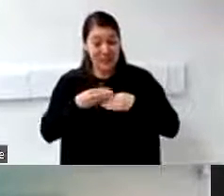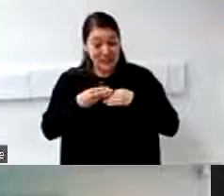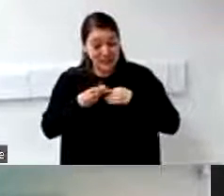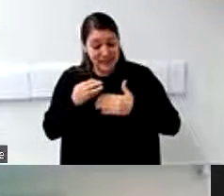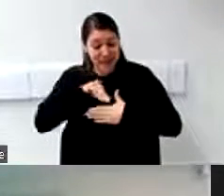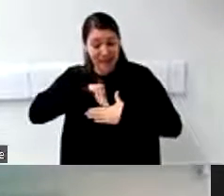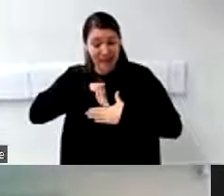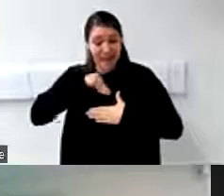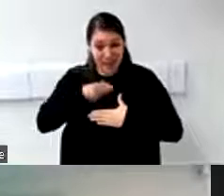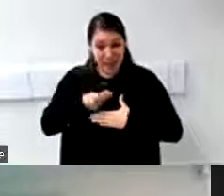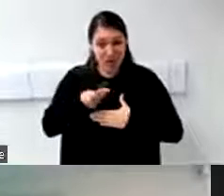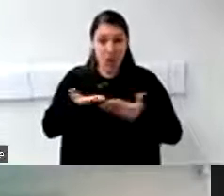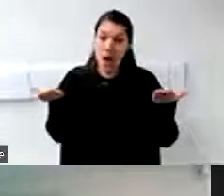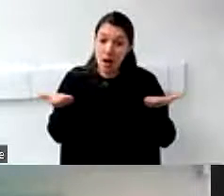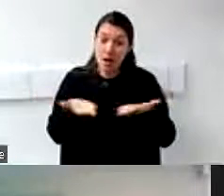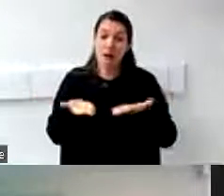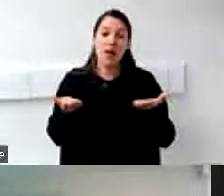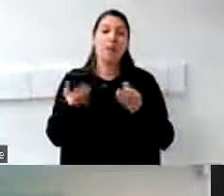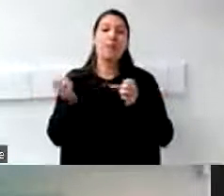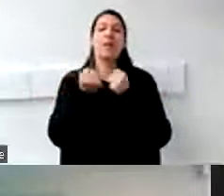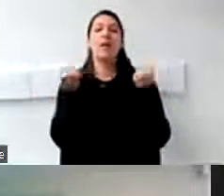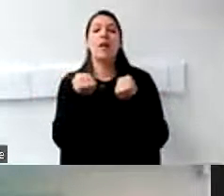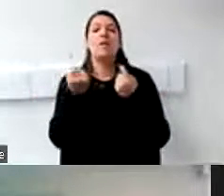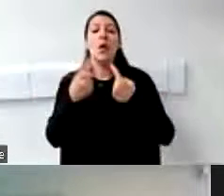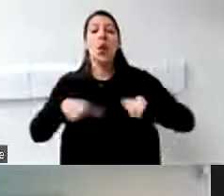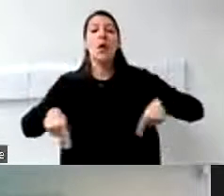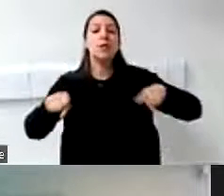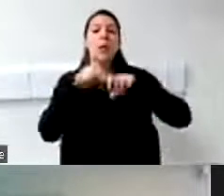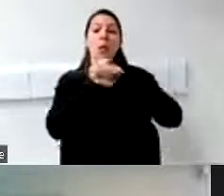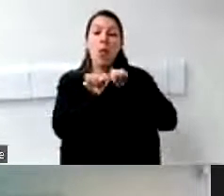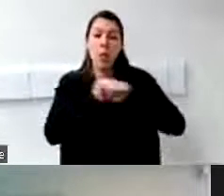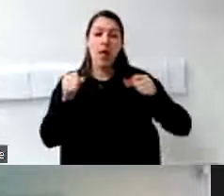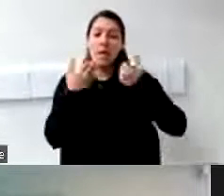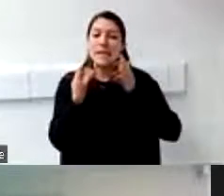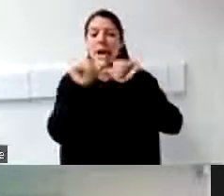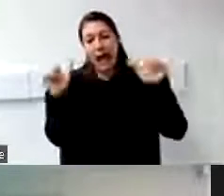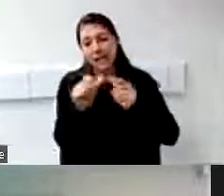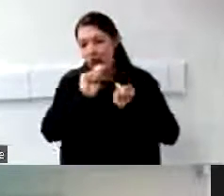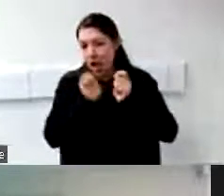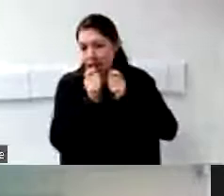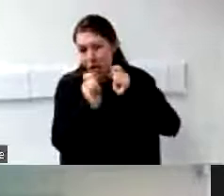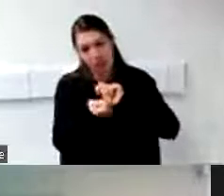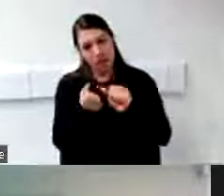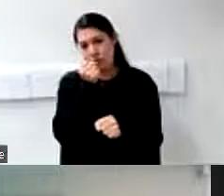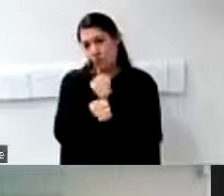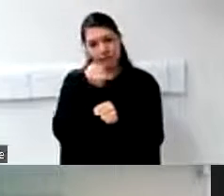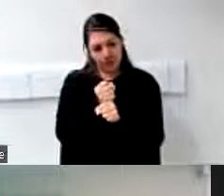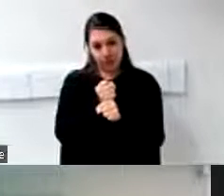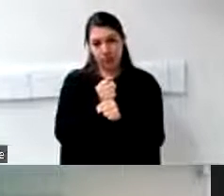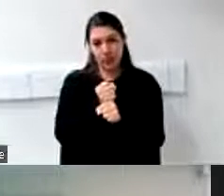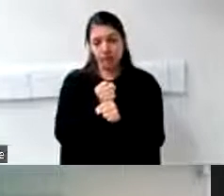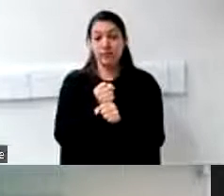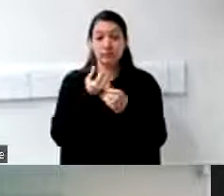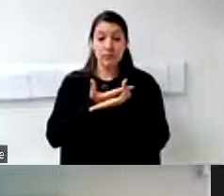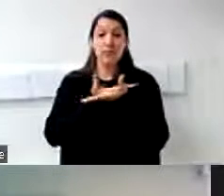externo, que ahora lo importante es poderlo traducir en acciones concretas en el territorio, que nos ayude